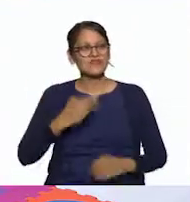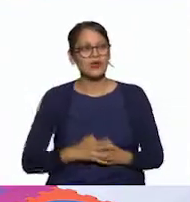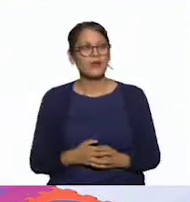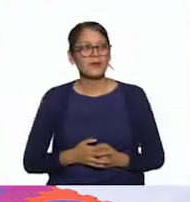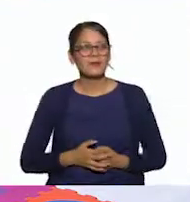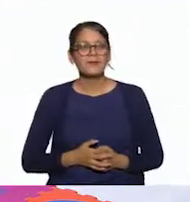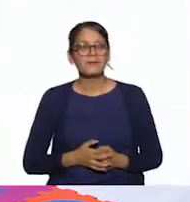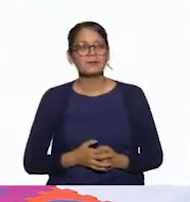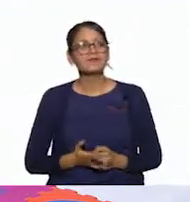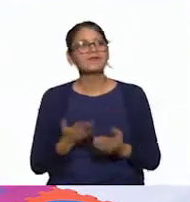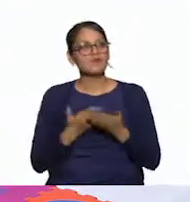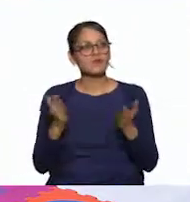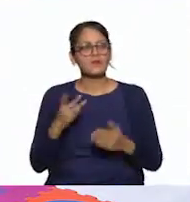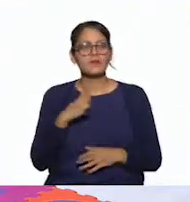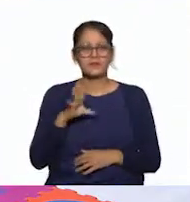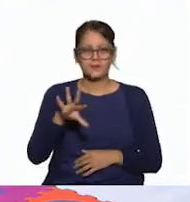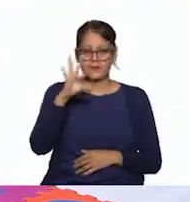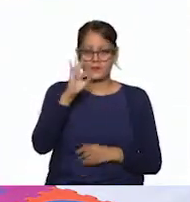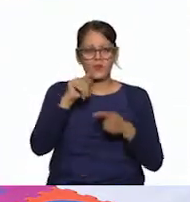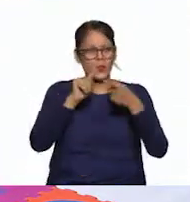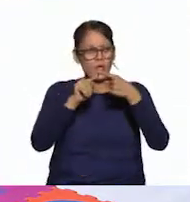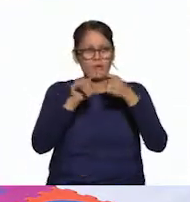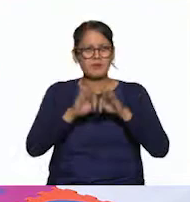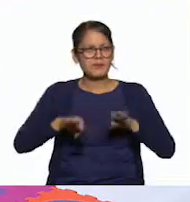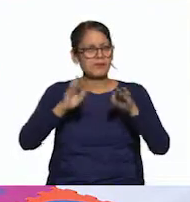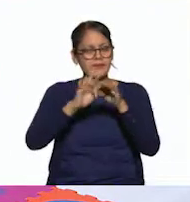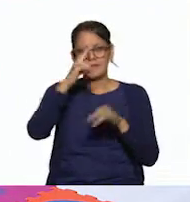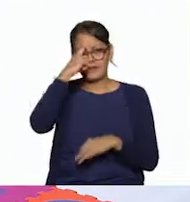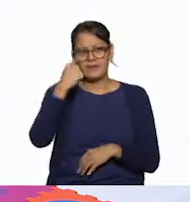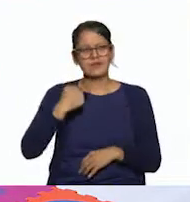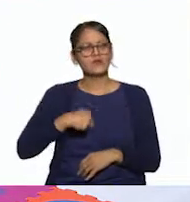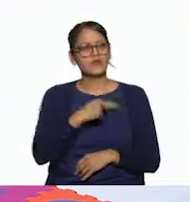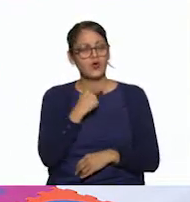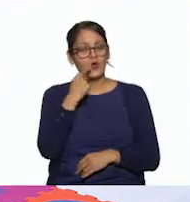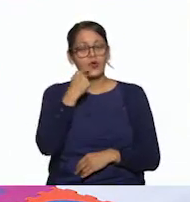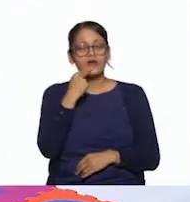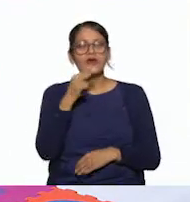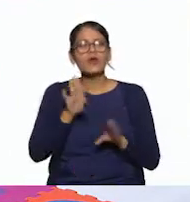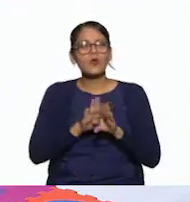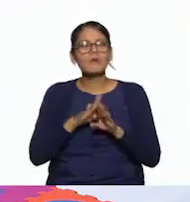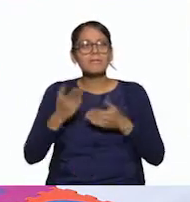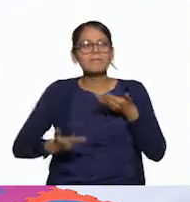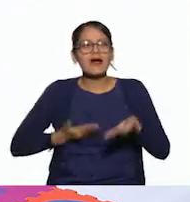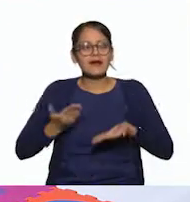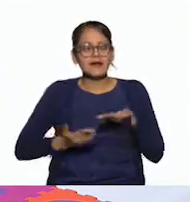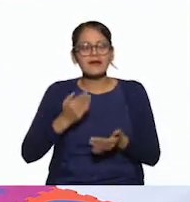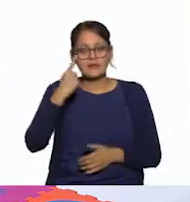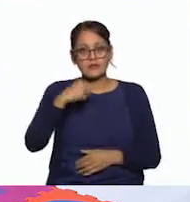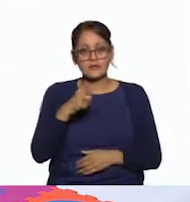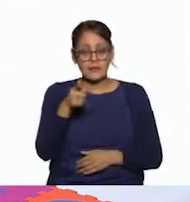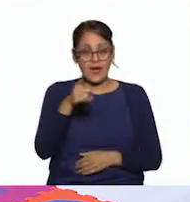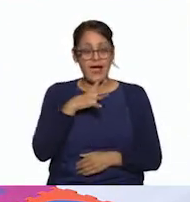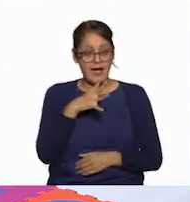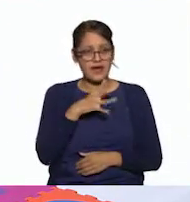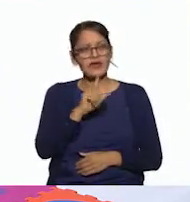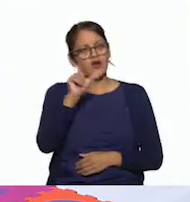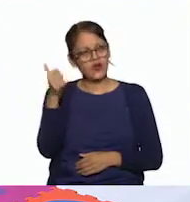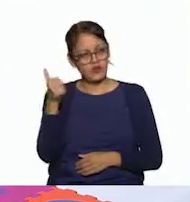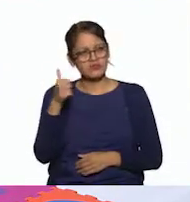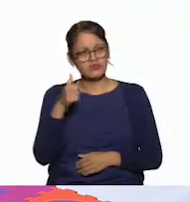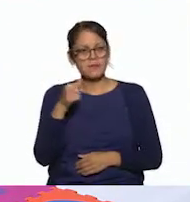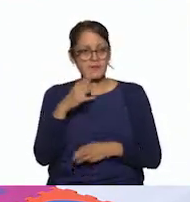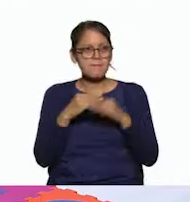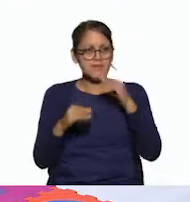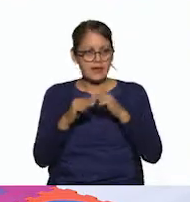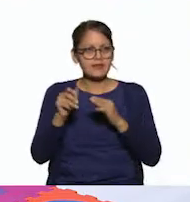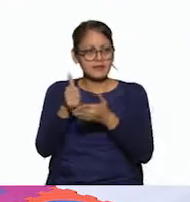Ahora, hay un elemento muy importante que se ocupa dentro de la danza y sobre todo que está acompañada de otra disciplina,